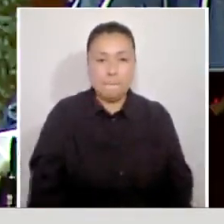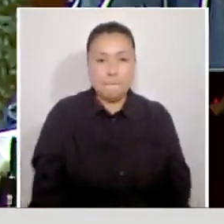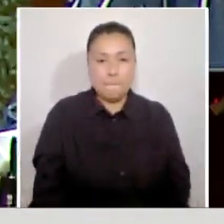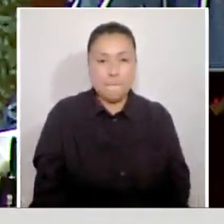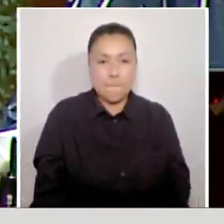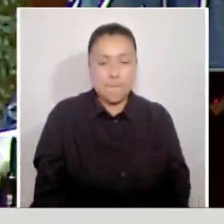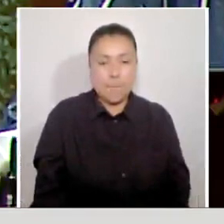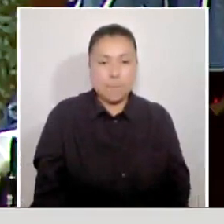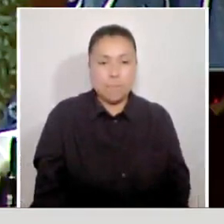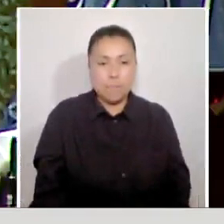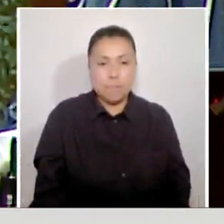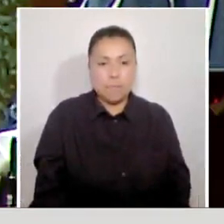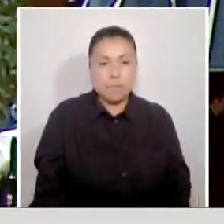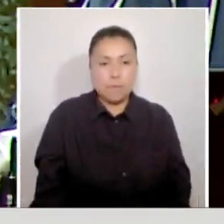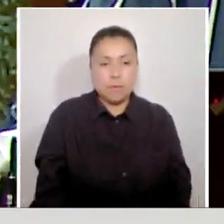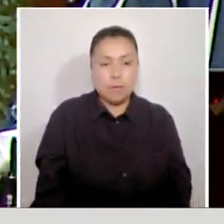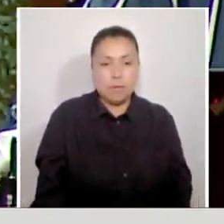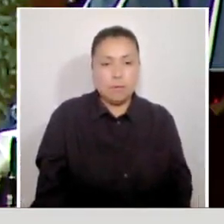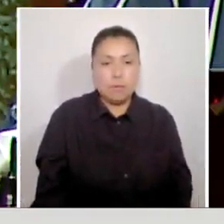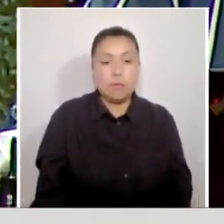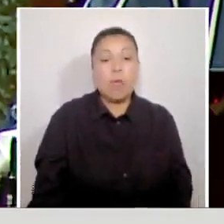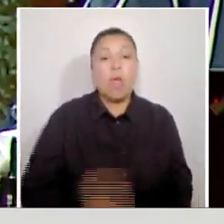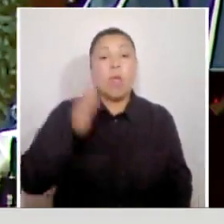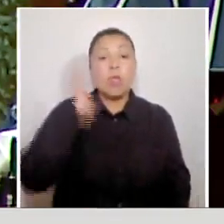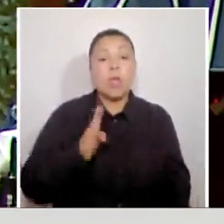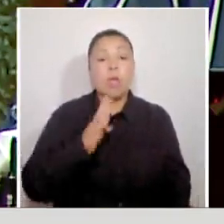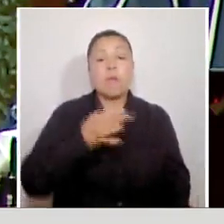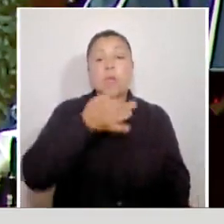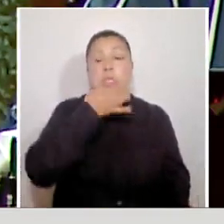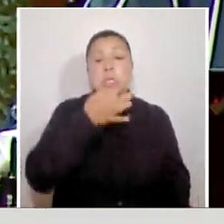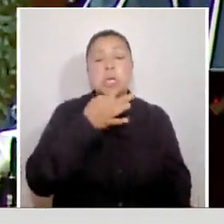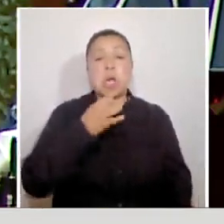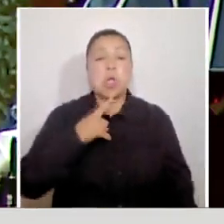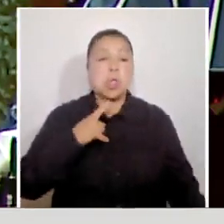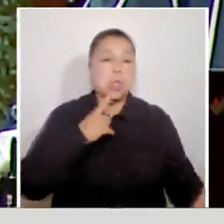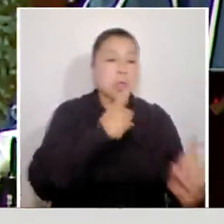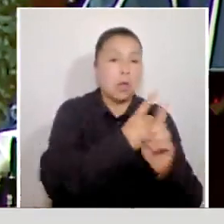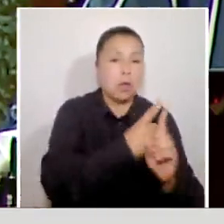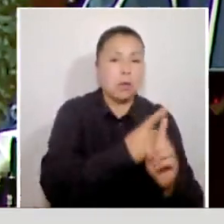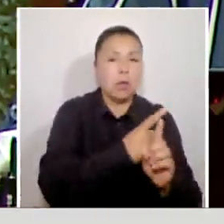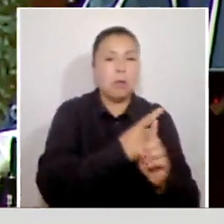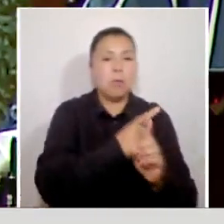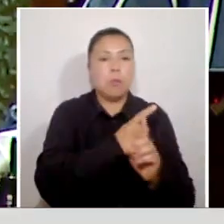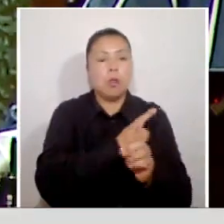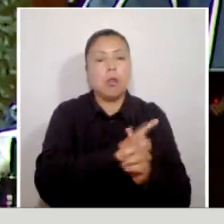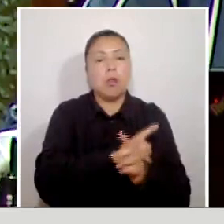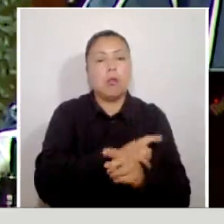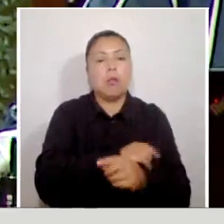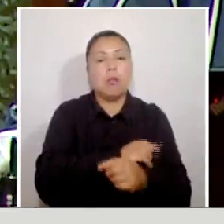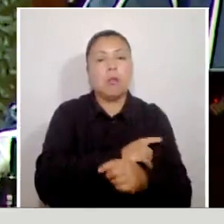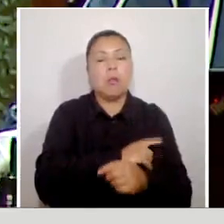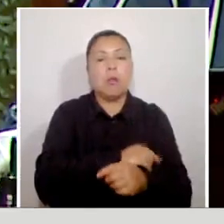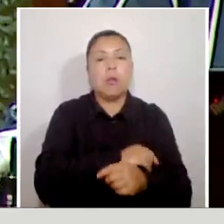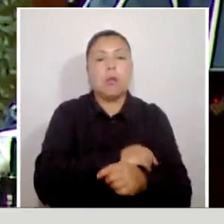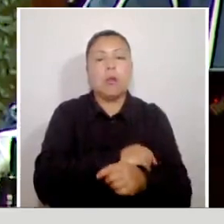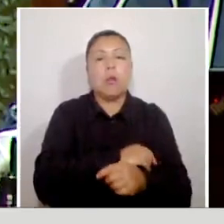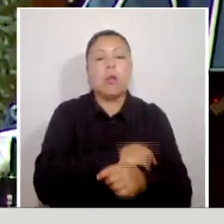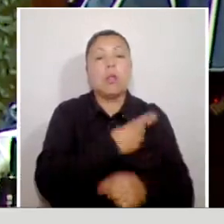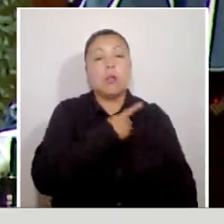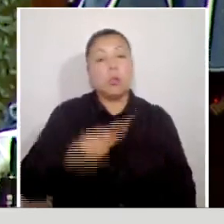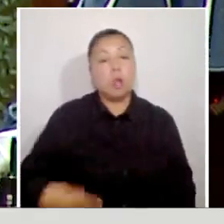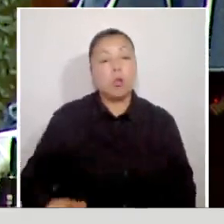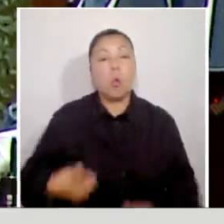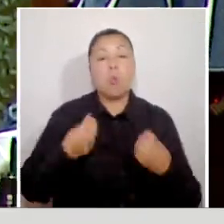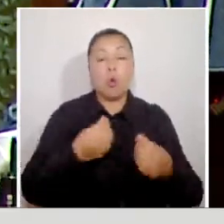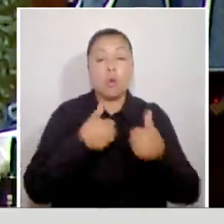presidente tiene que ser directamente me dice la secretaría estimado diputado muy